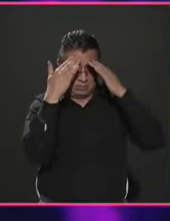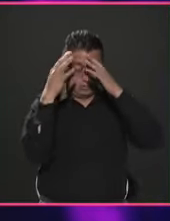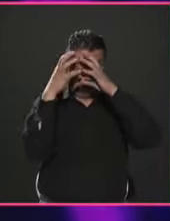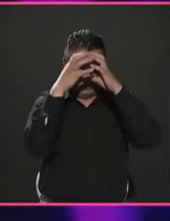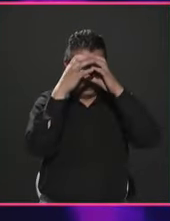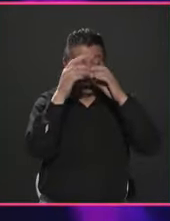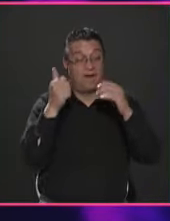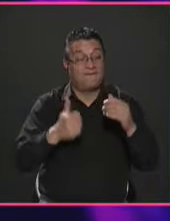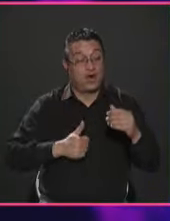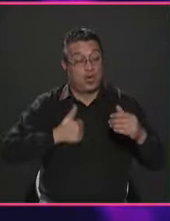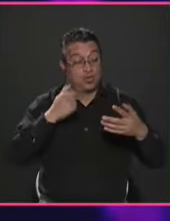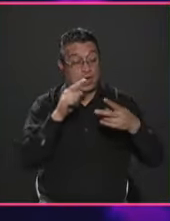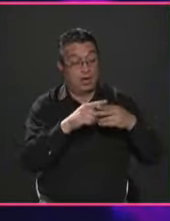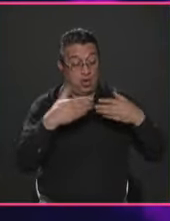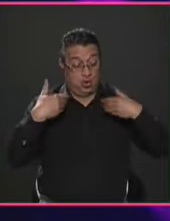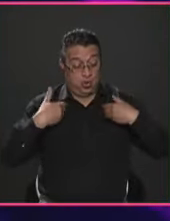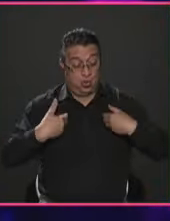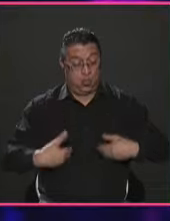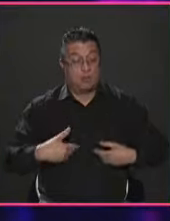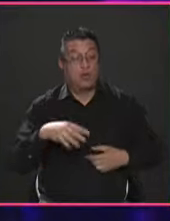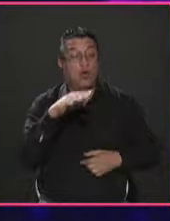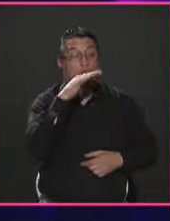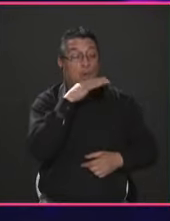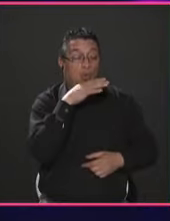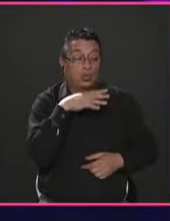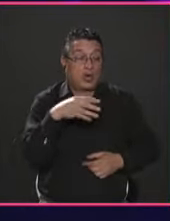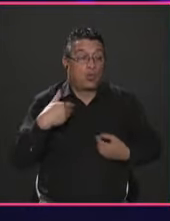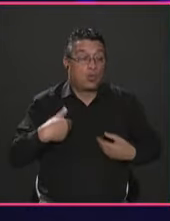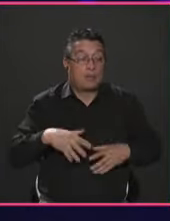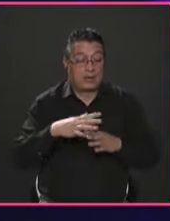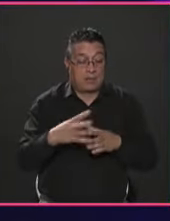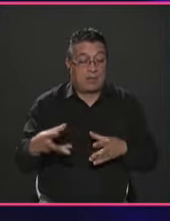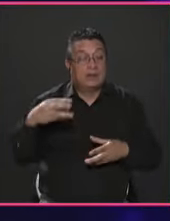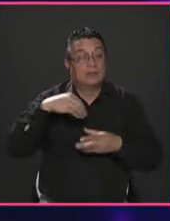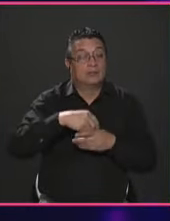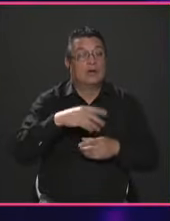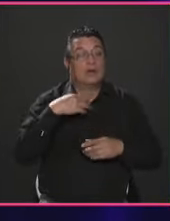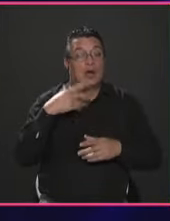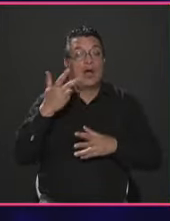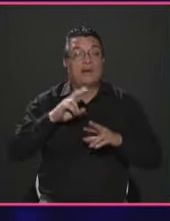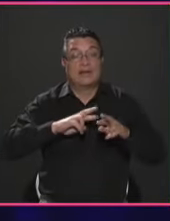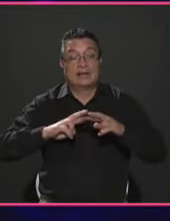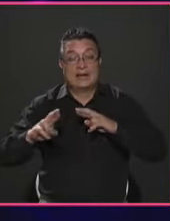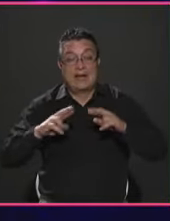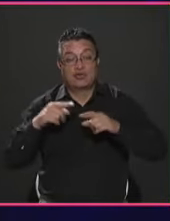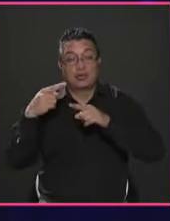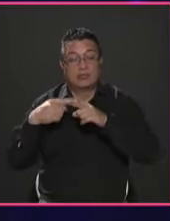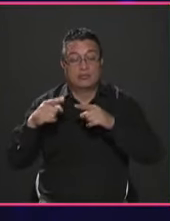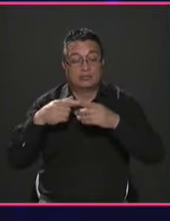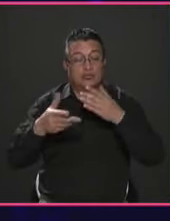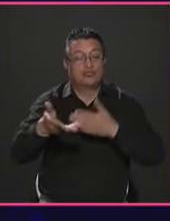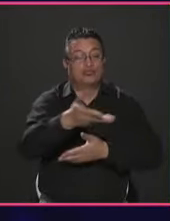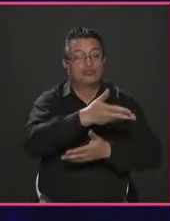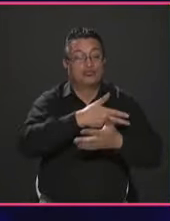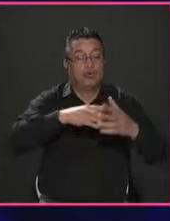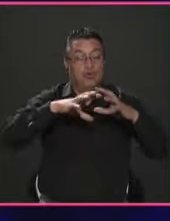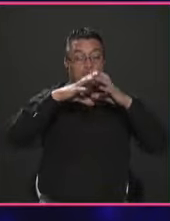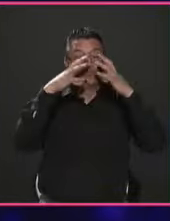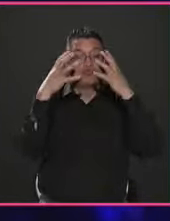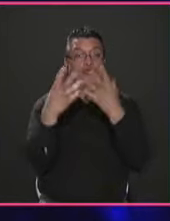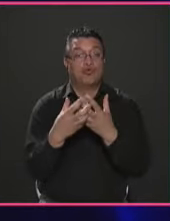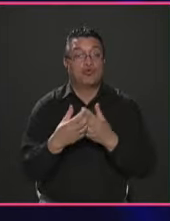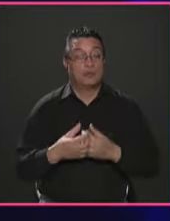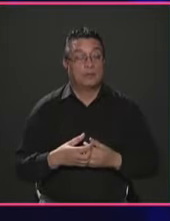voluntad con un cuerpo instrumental con relaciones instrumentales y a veces con relaciones extractivas en cuanto a otras relaciones del mundo que los